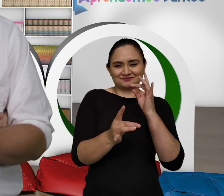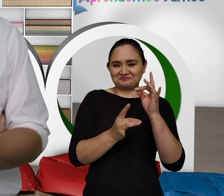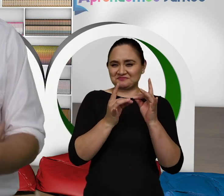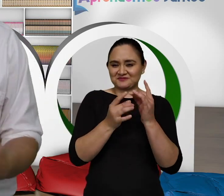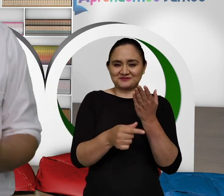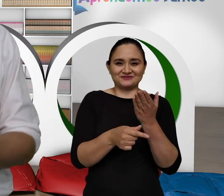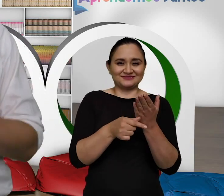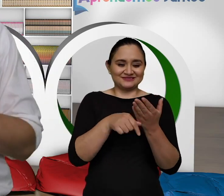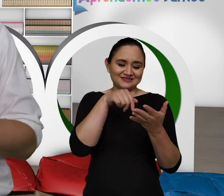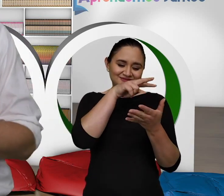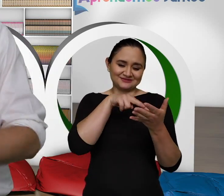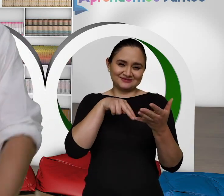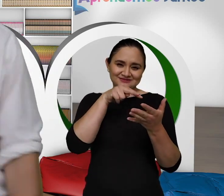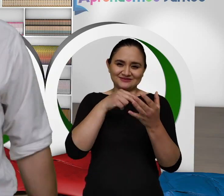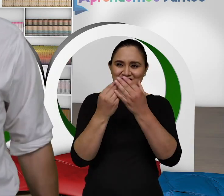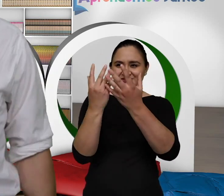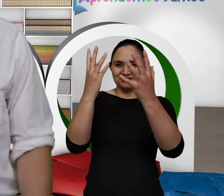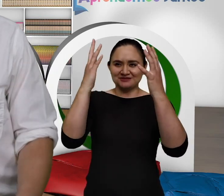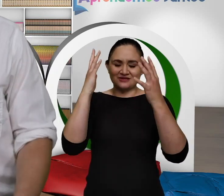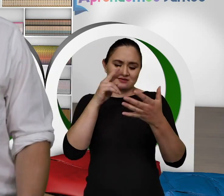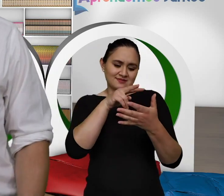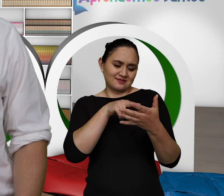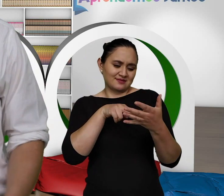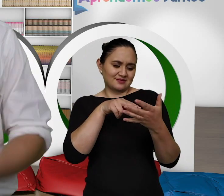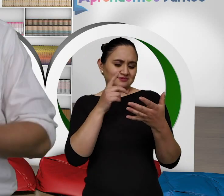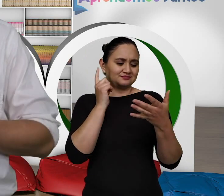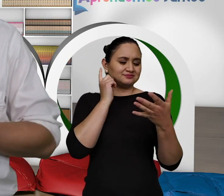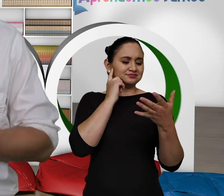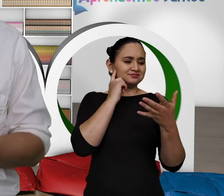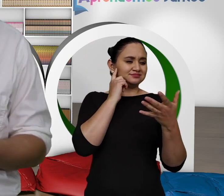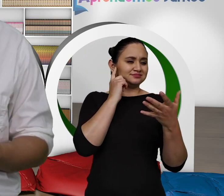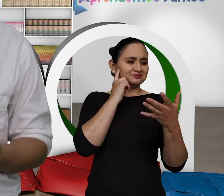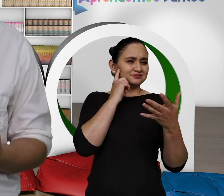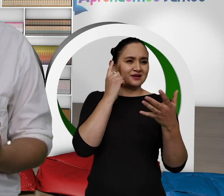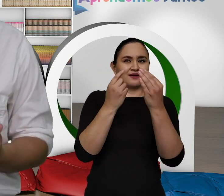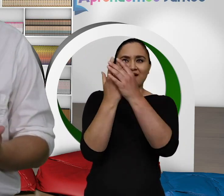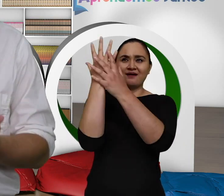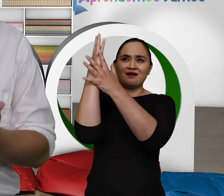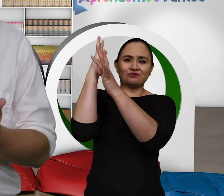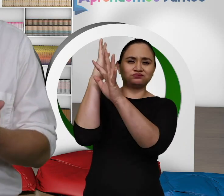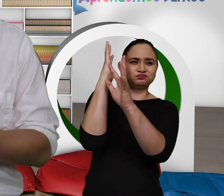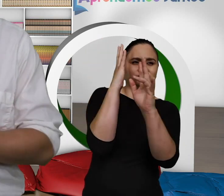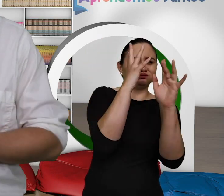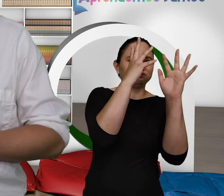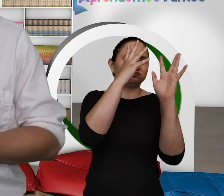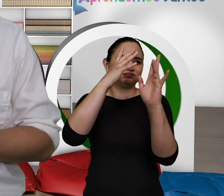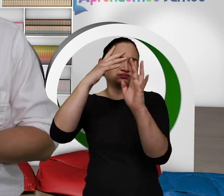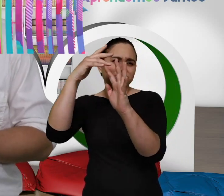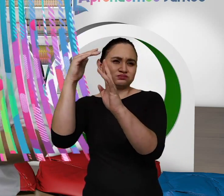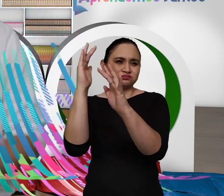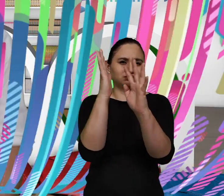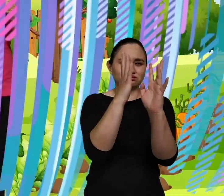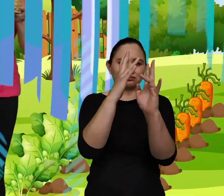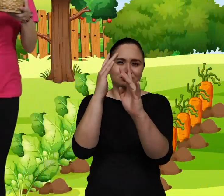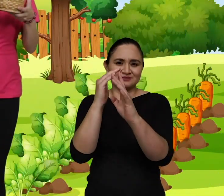el brazo y leerlo en un bosque, mientras escuchamos el susurro de las ramas moviéndose al son del